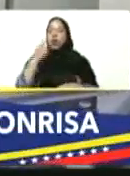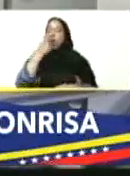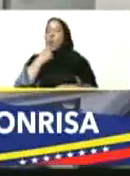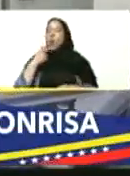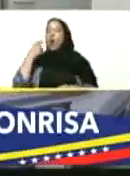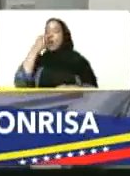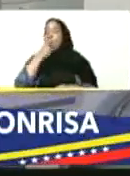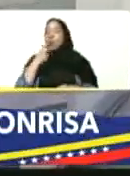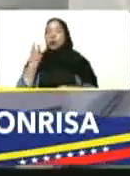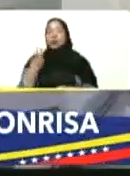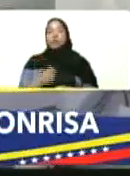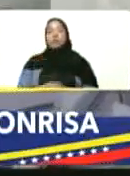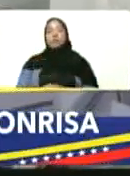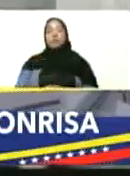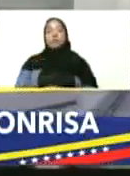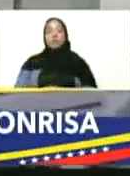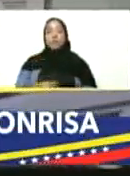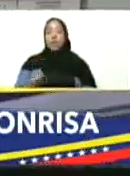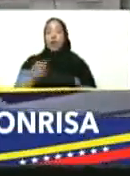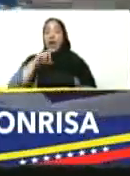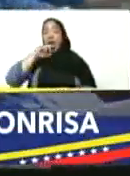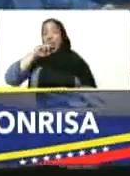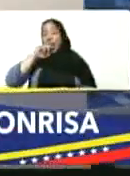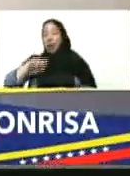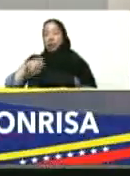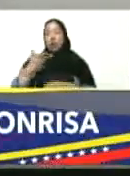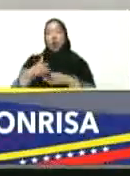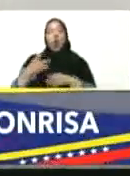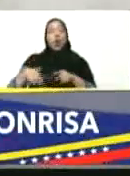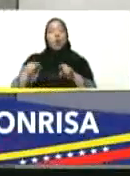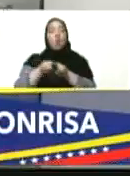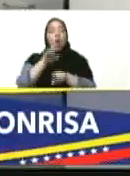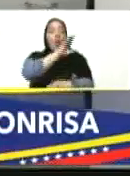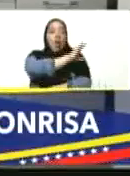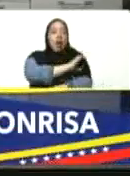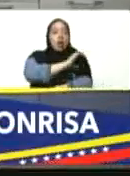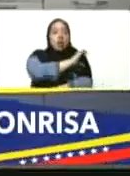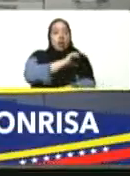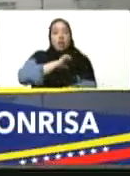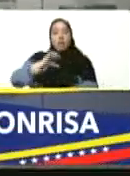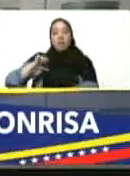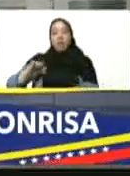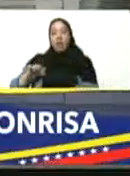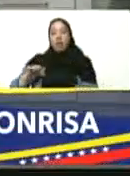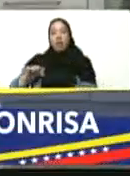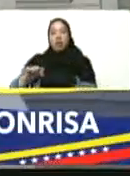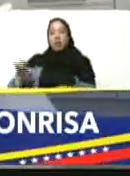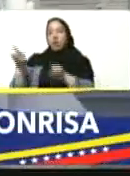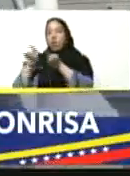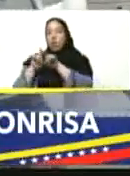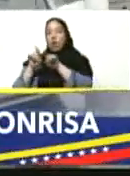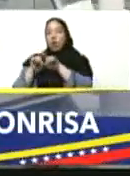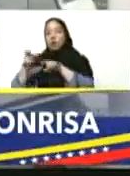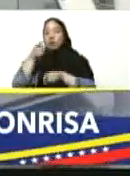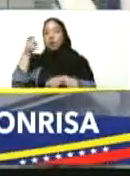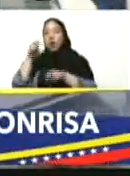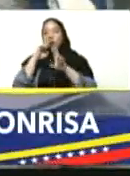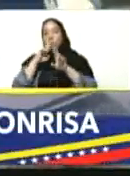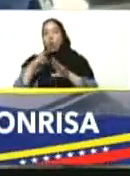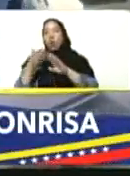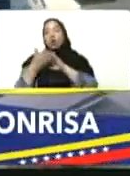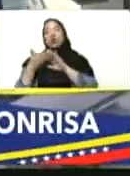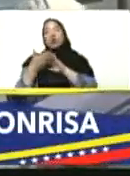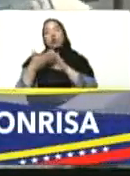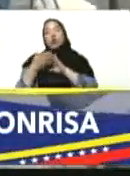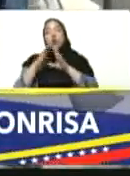establecimiento. Nada que envidiarle a una clínica privada. Y en ese mismo marco vamos a ir dando respuesta en todos